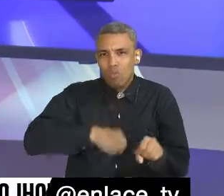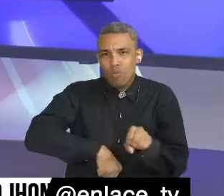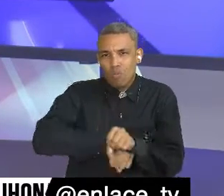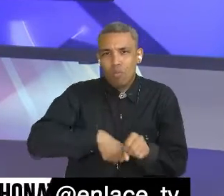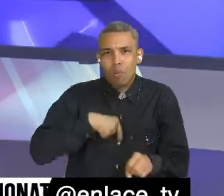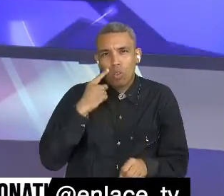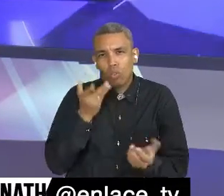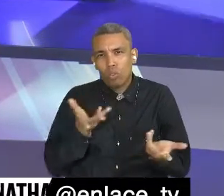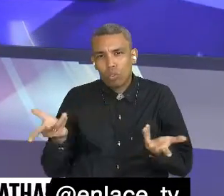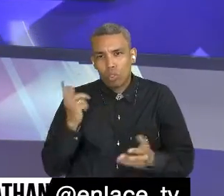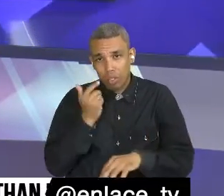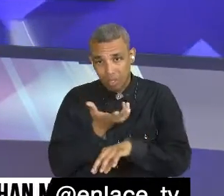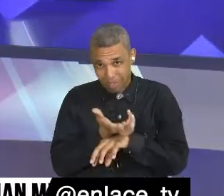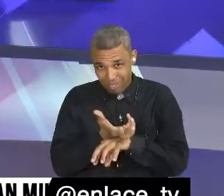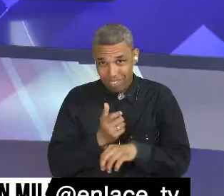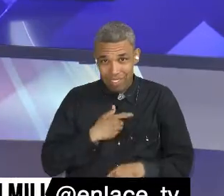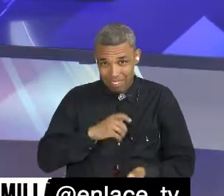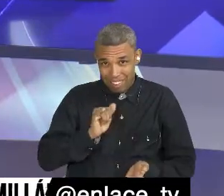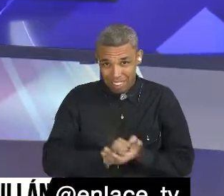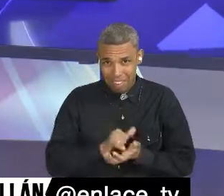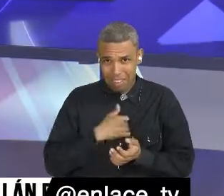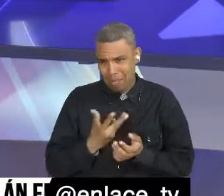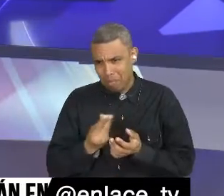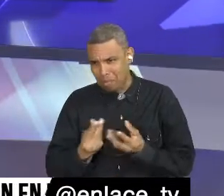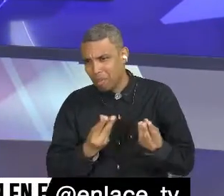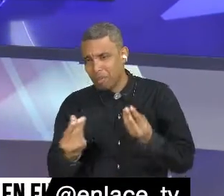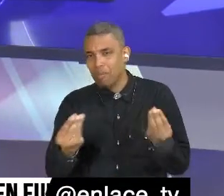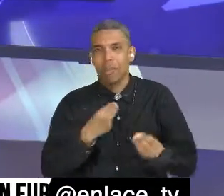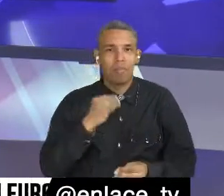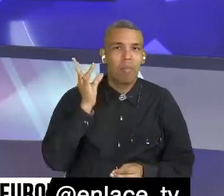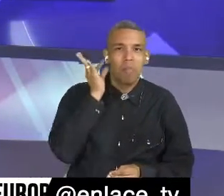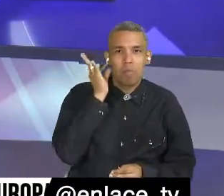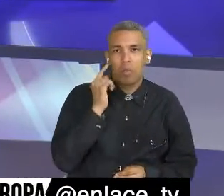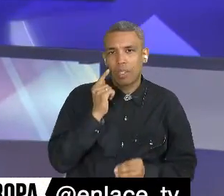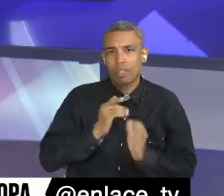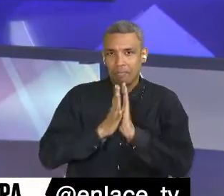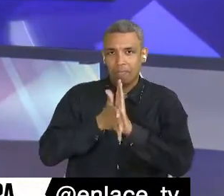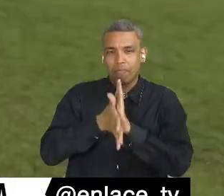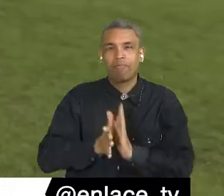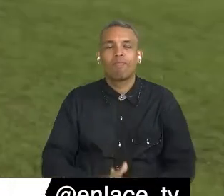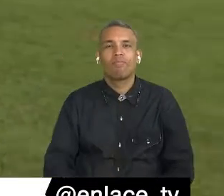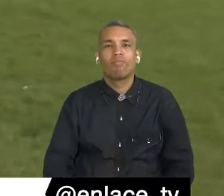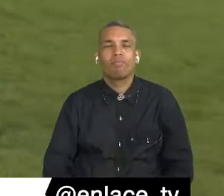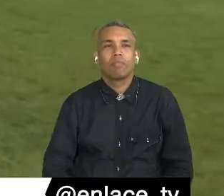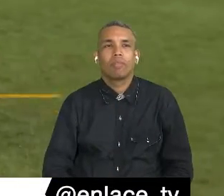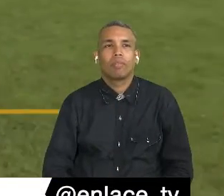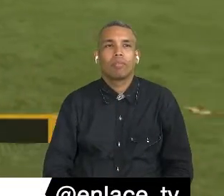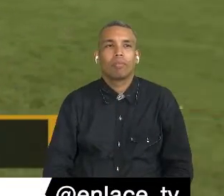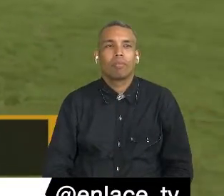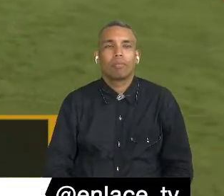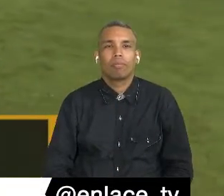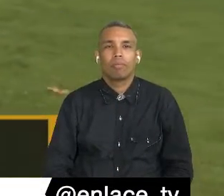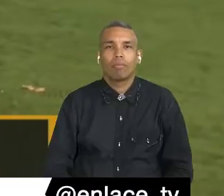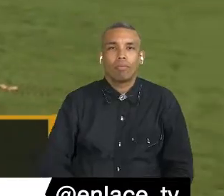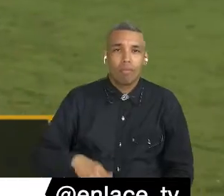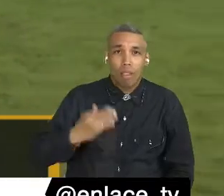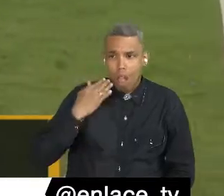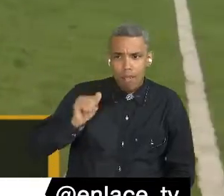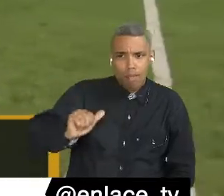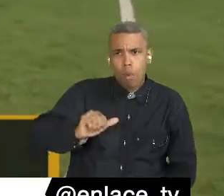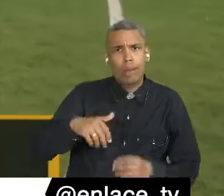torneo abierto participan mujeres desde los 14 años hasta los 35. Y las mujeres continúan siendo